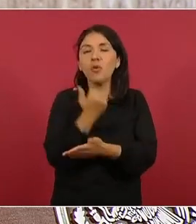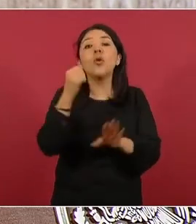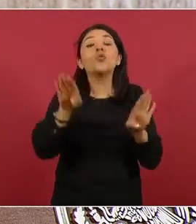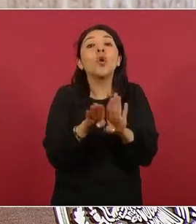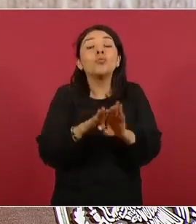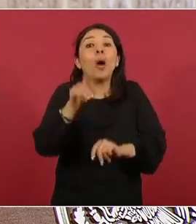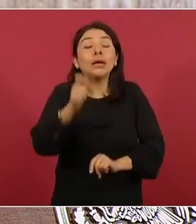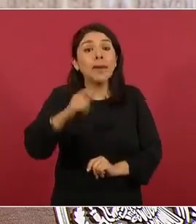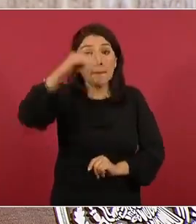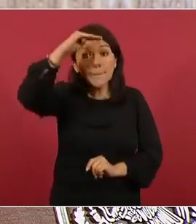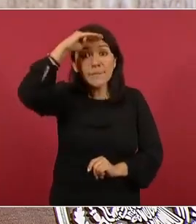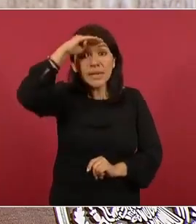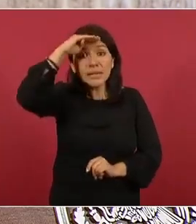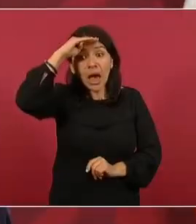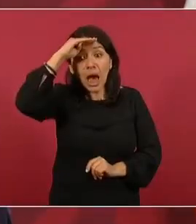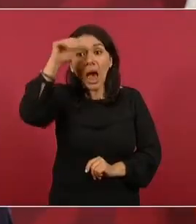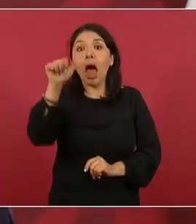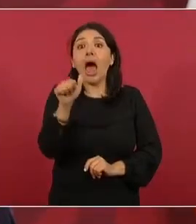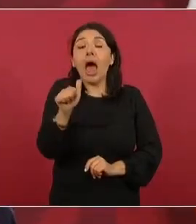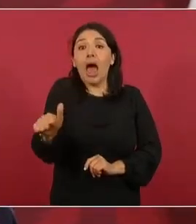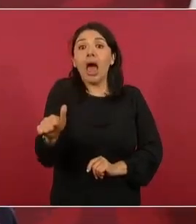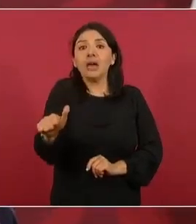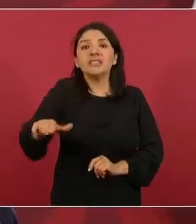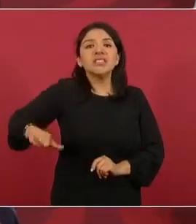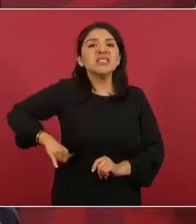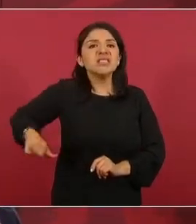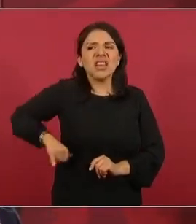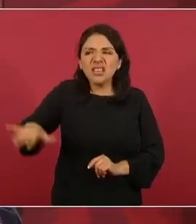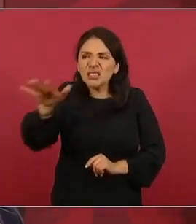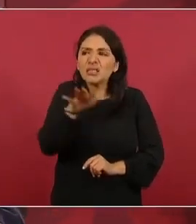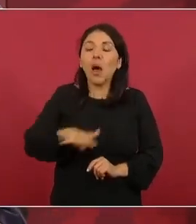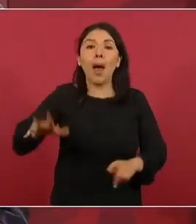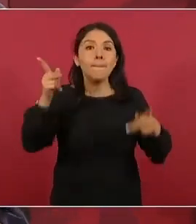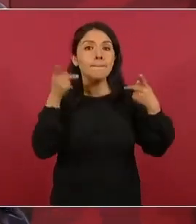pensando en el interés público,